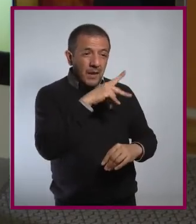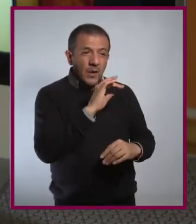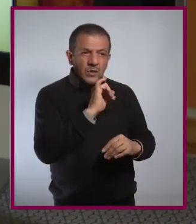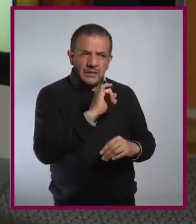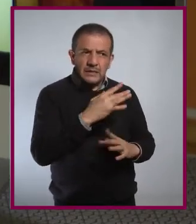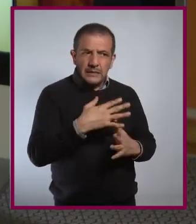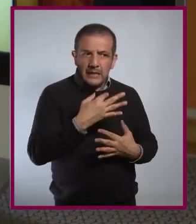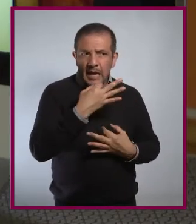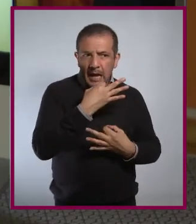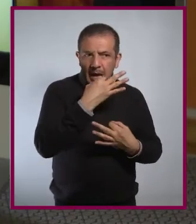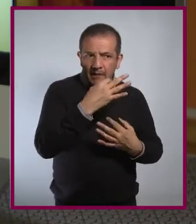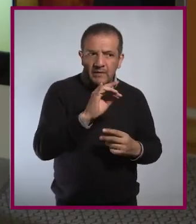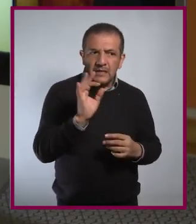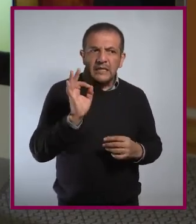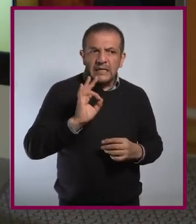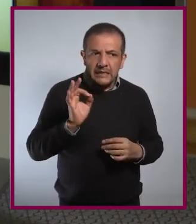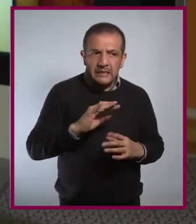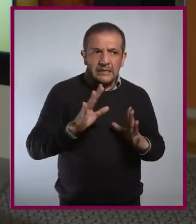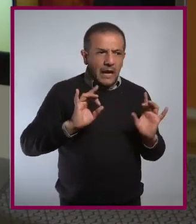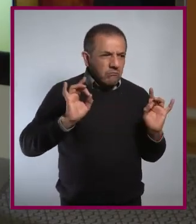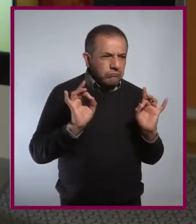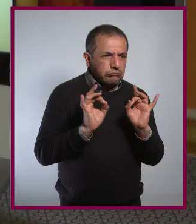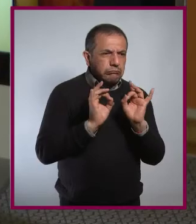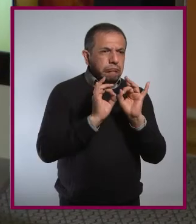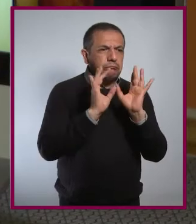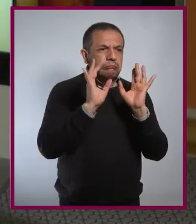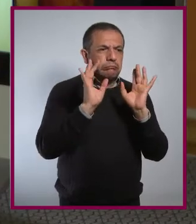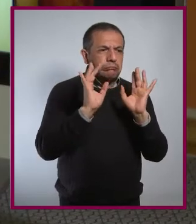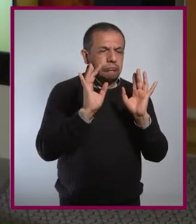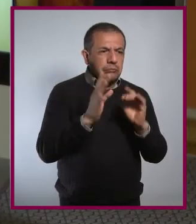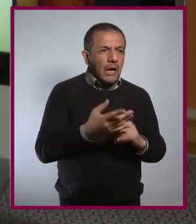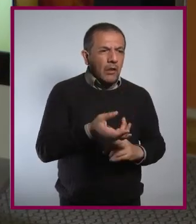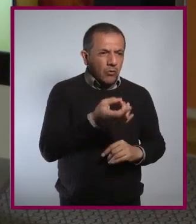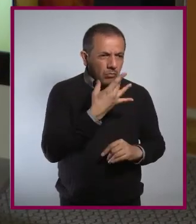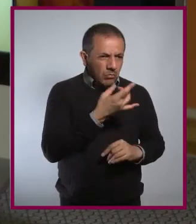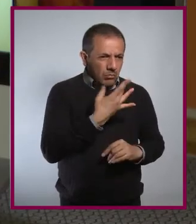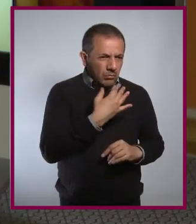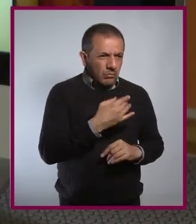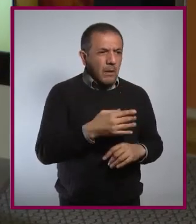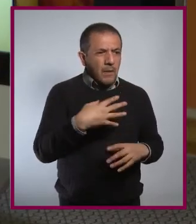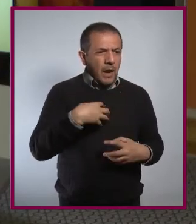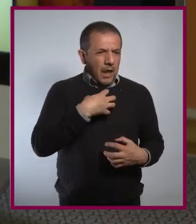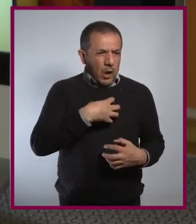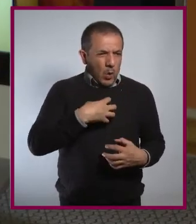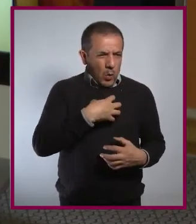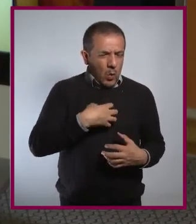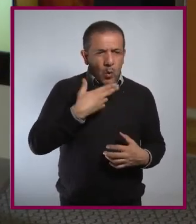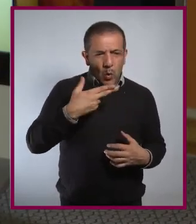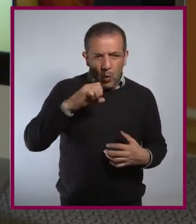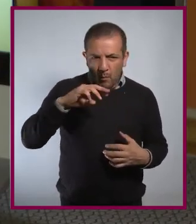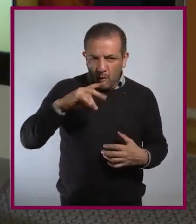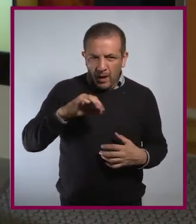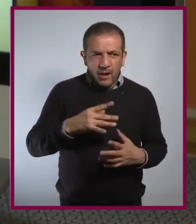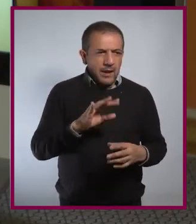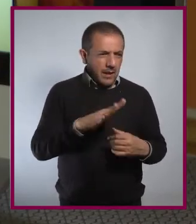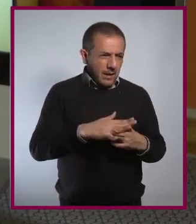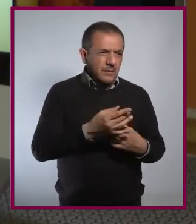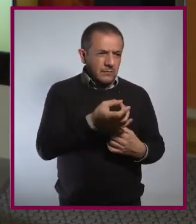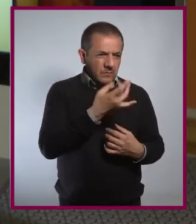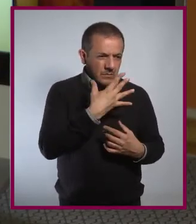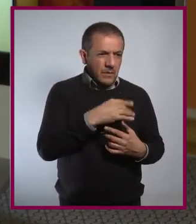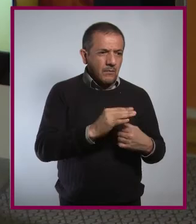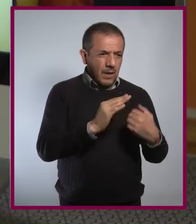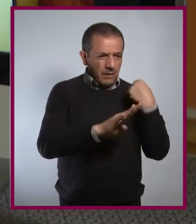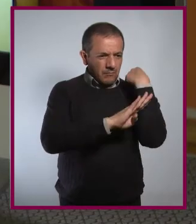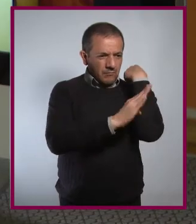que dentro de las posibles reacciones o efectos secundarios que tienen los medicamentos hormonales, en este caso los anticonceptivos,